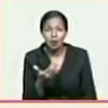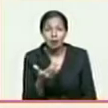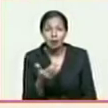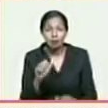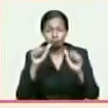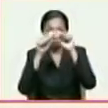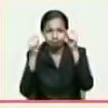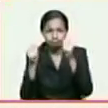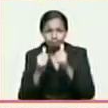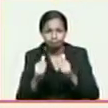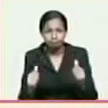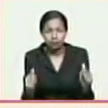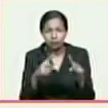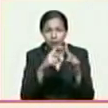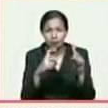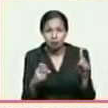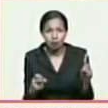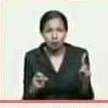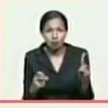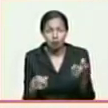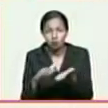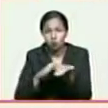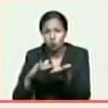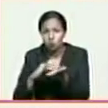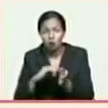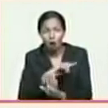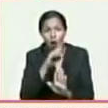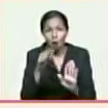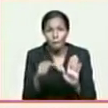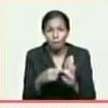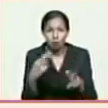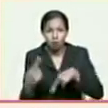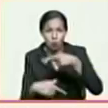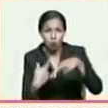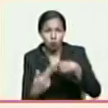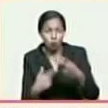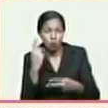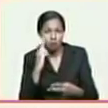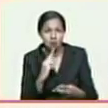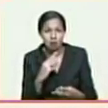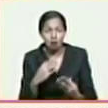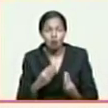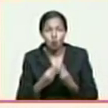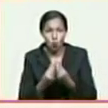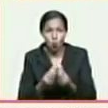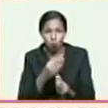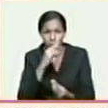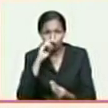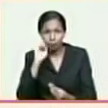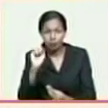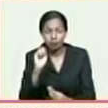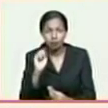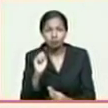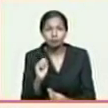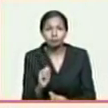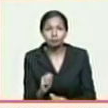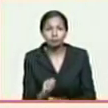sistema eléctrico recuperado por la Revolución Bolivariana y el presidente Nicolás Maduro